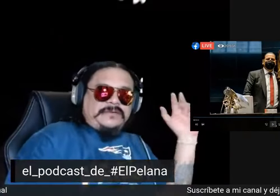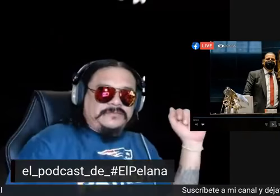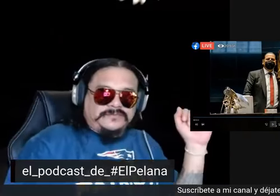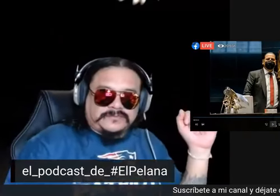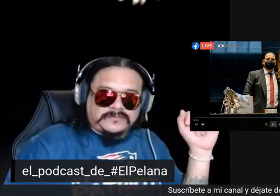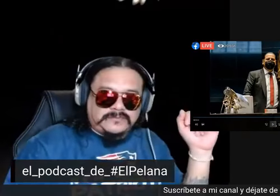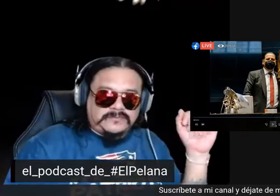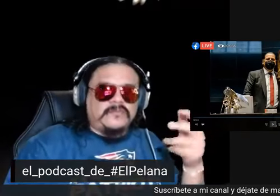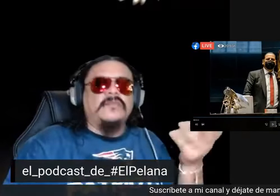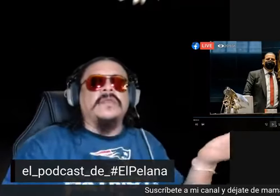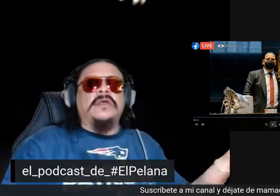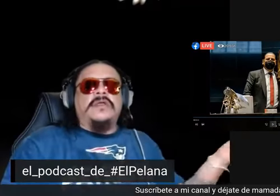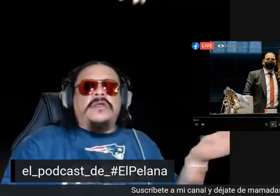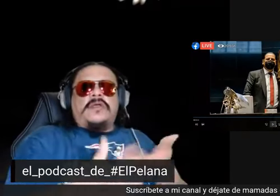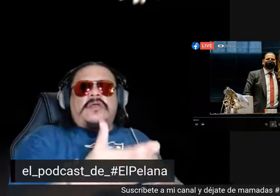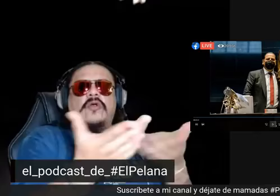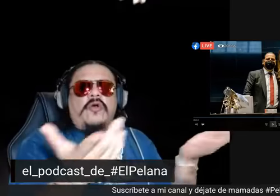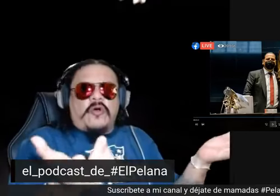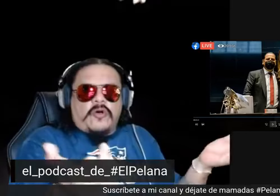madre.